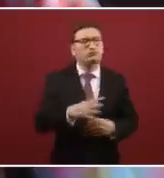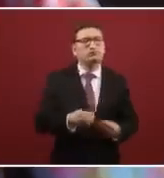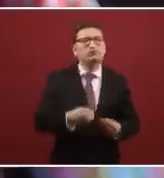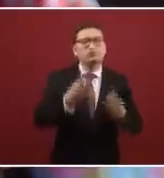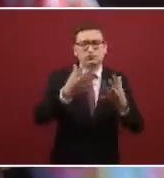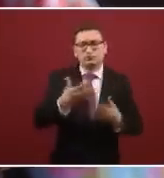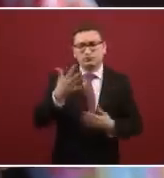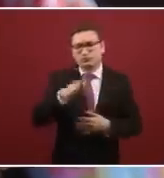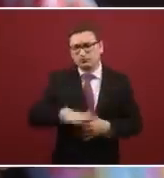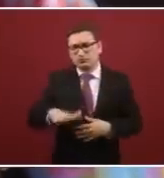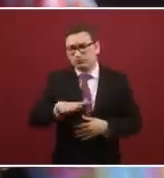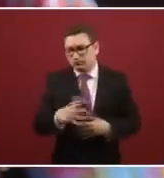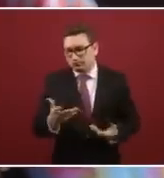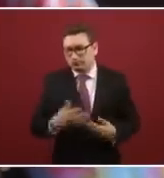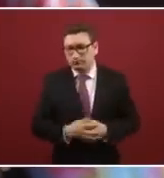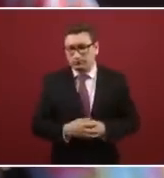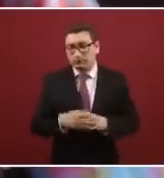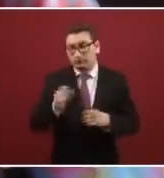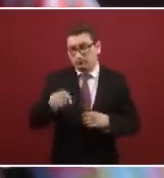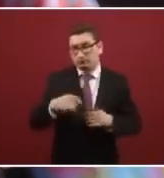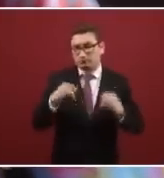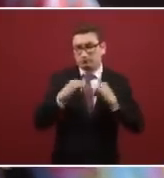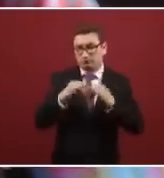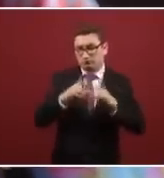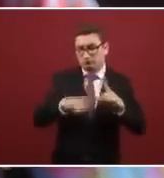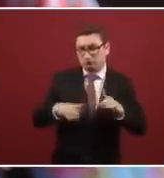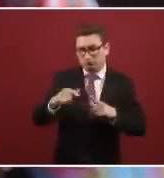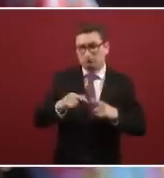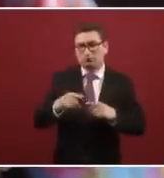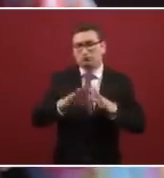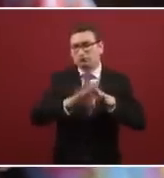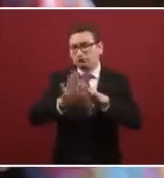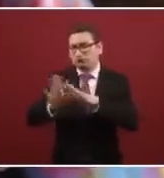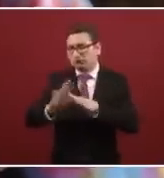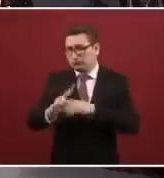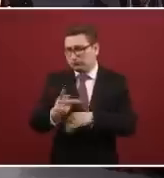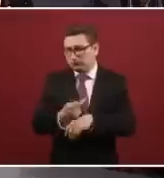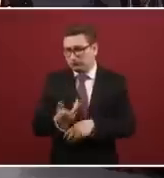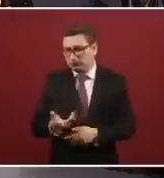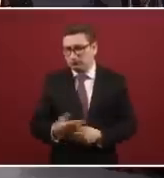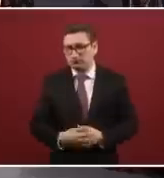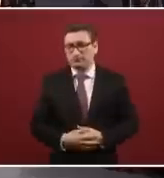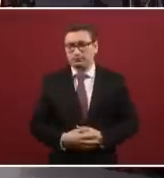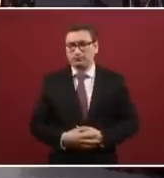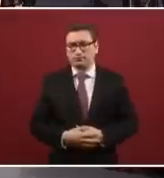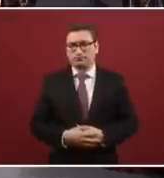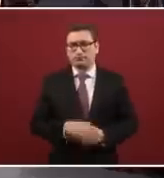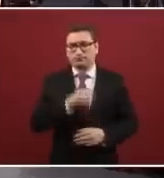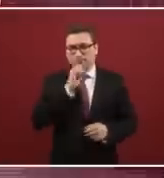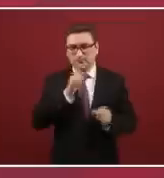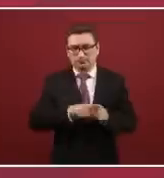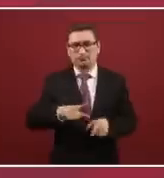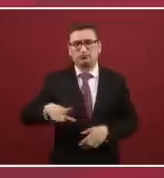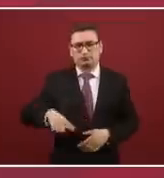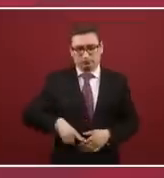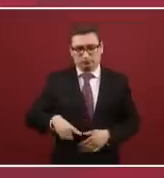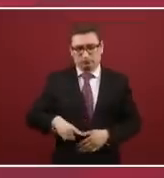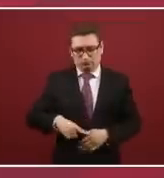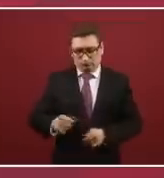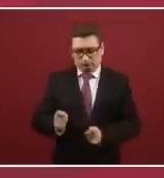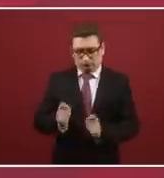aduana y en el Instituto Nacional de Migración en esa zona fronteriza? Igual que el gobierno que recibimos,